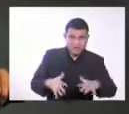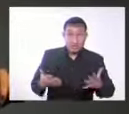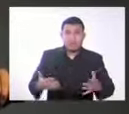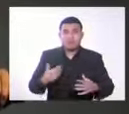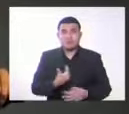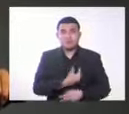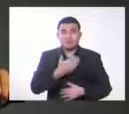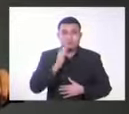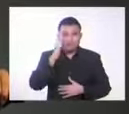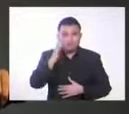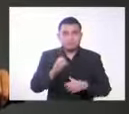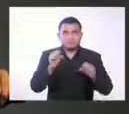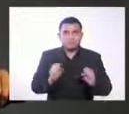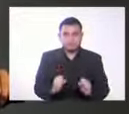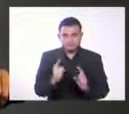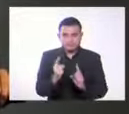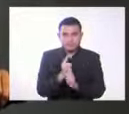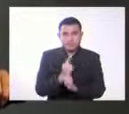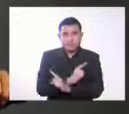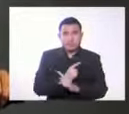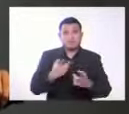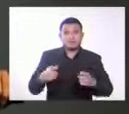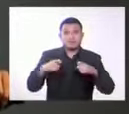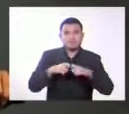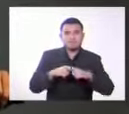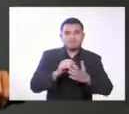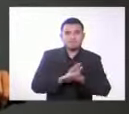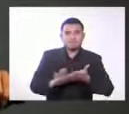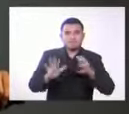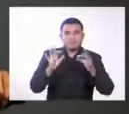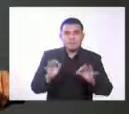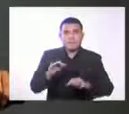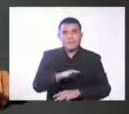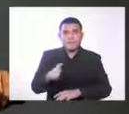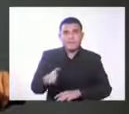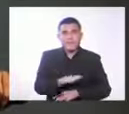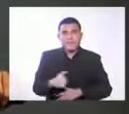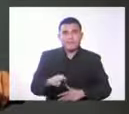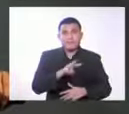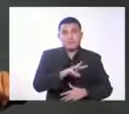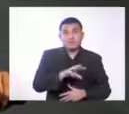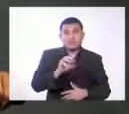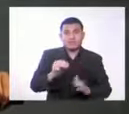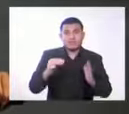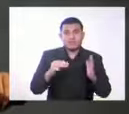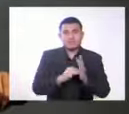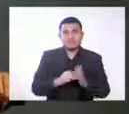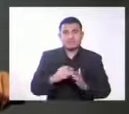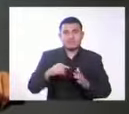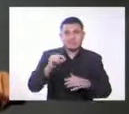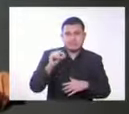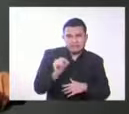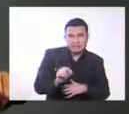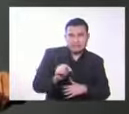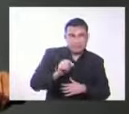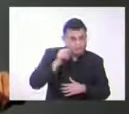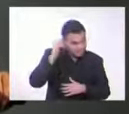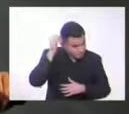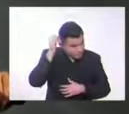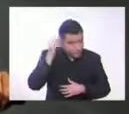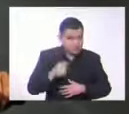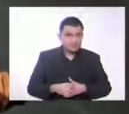puede moverse al ritmo de la energía limpia, utilizando una tecnología 80.000 veces más pequeña que el diámetro de un cabello